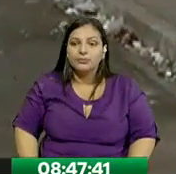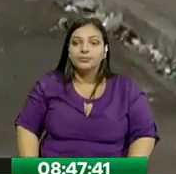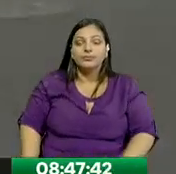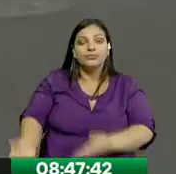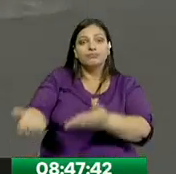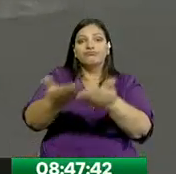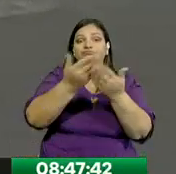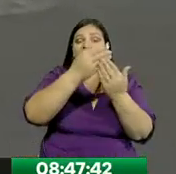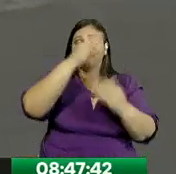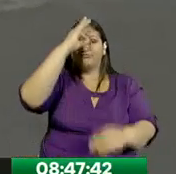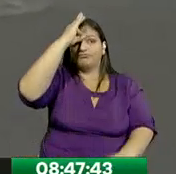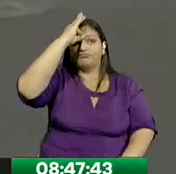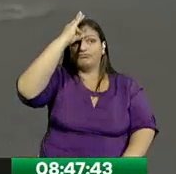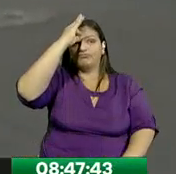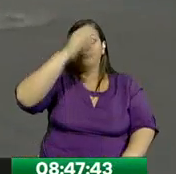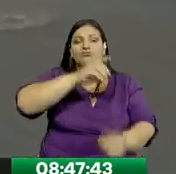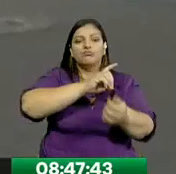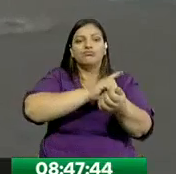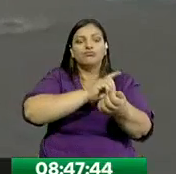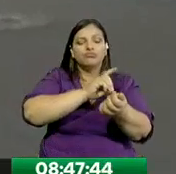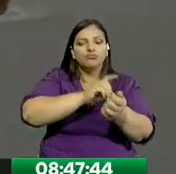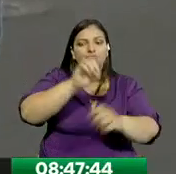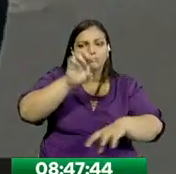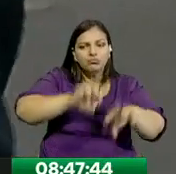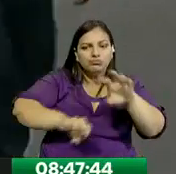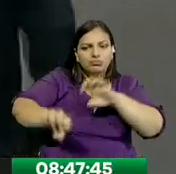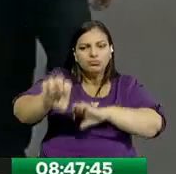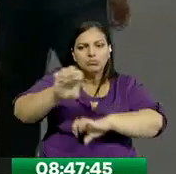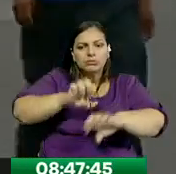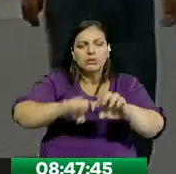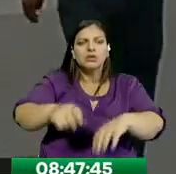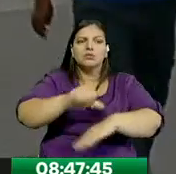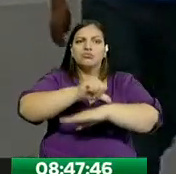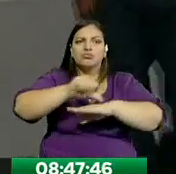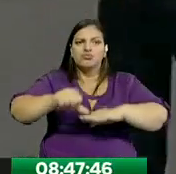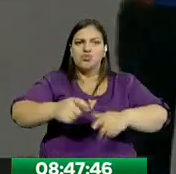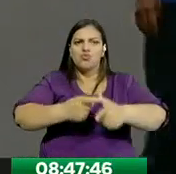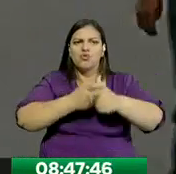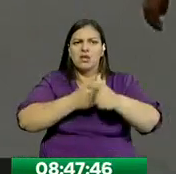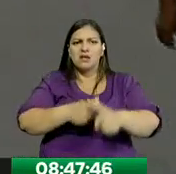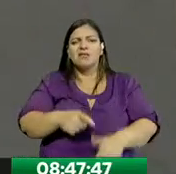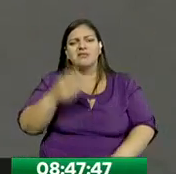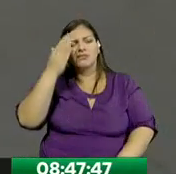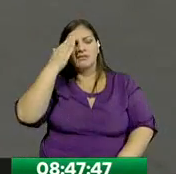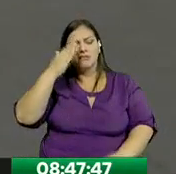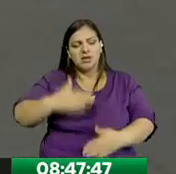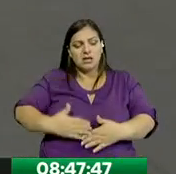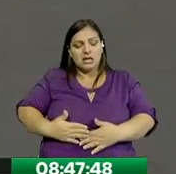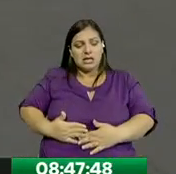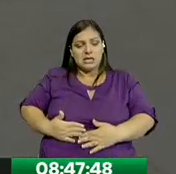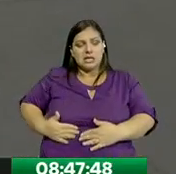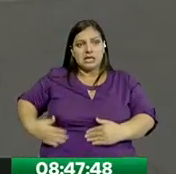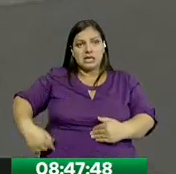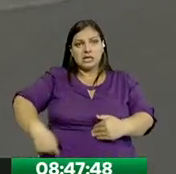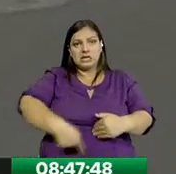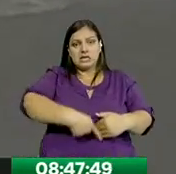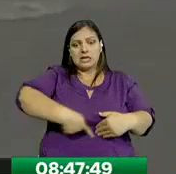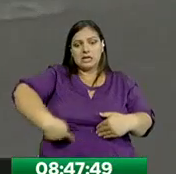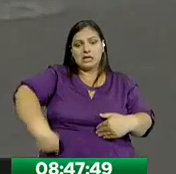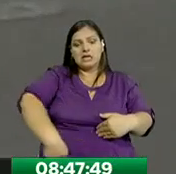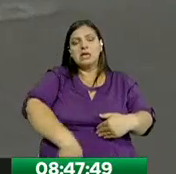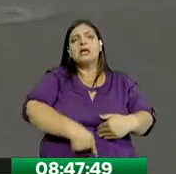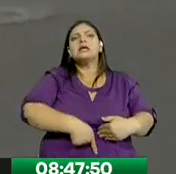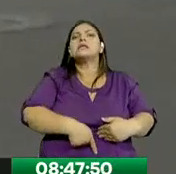reserva. Lo que se le ha dañado son tres intestinos, aquí por el pulmón le